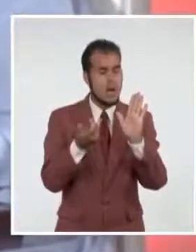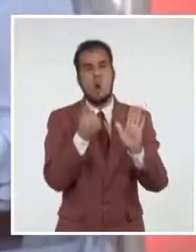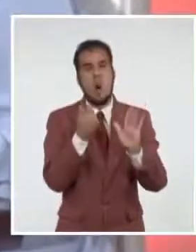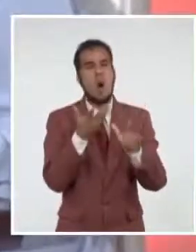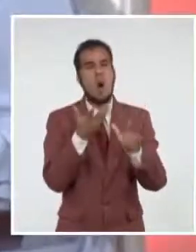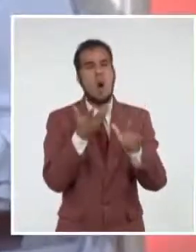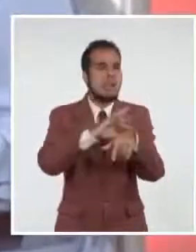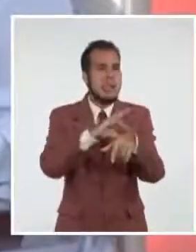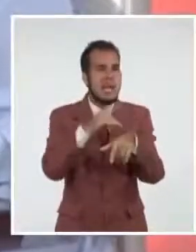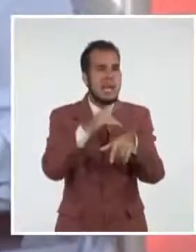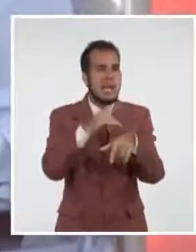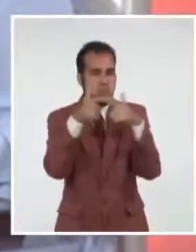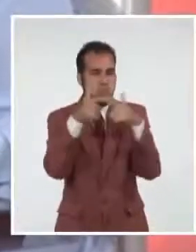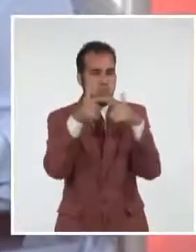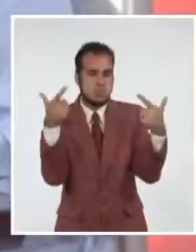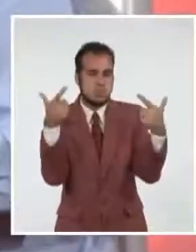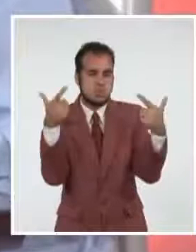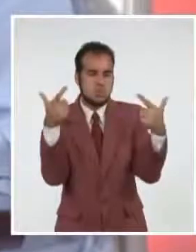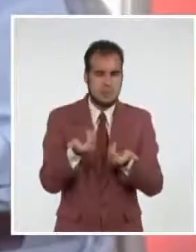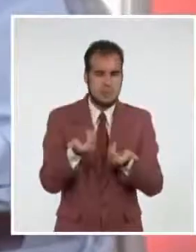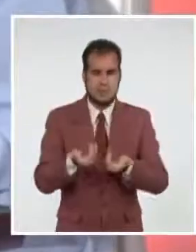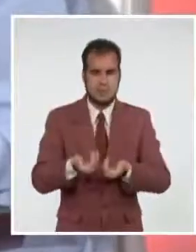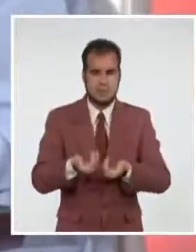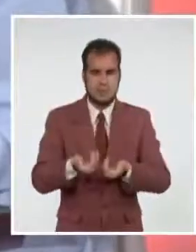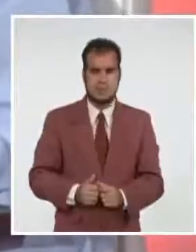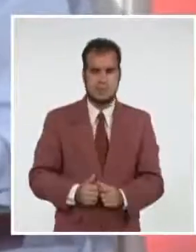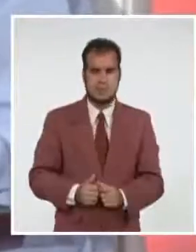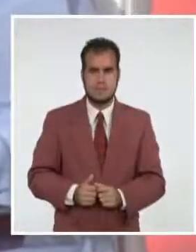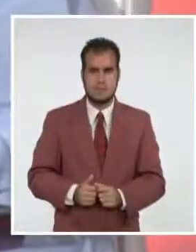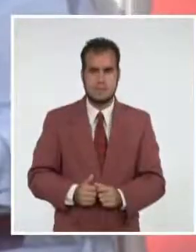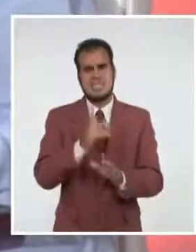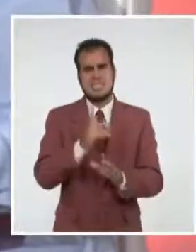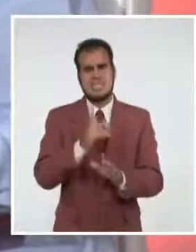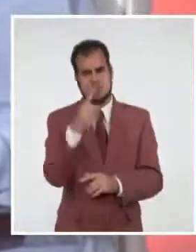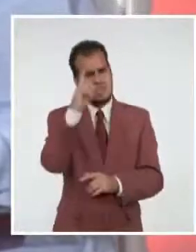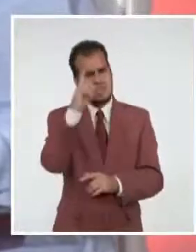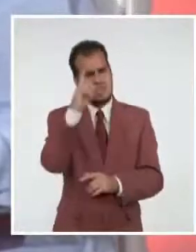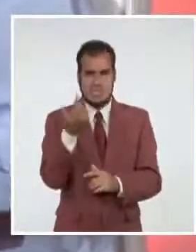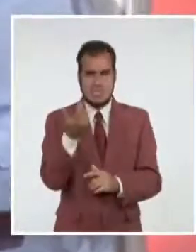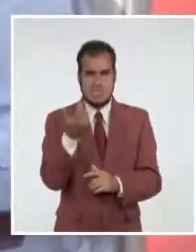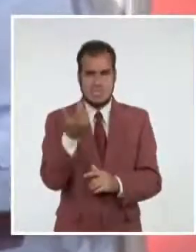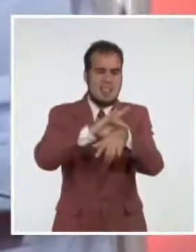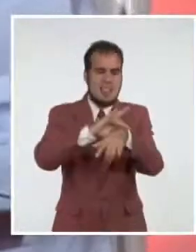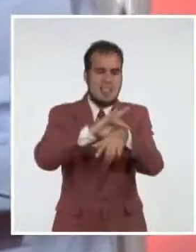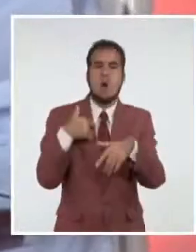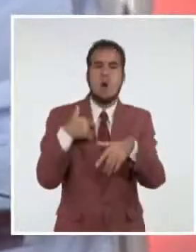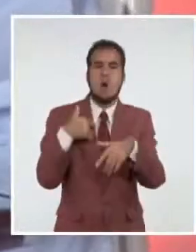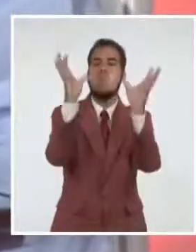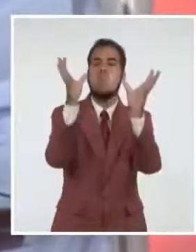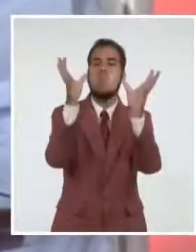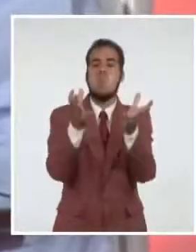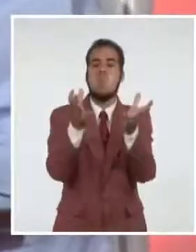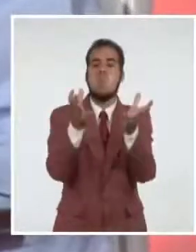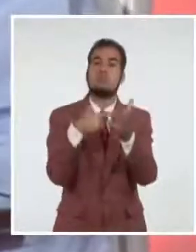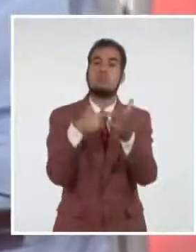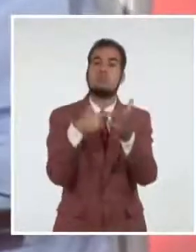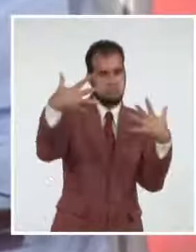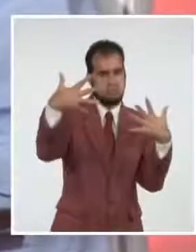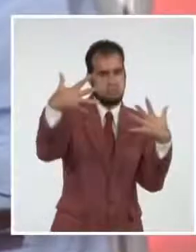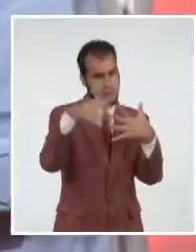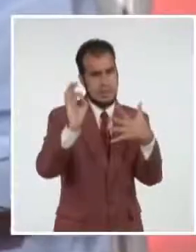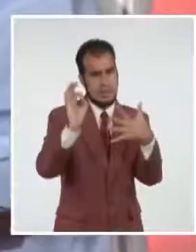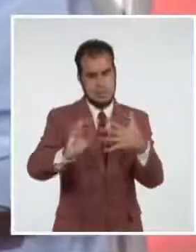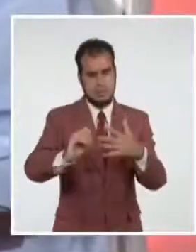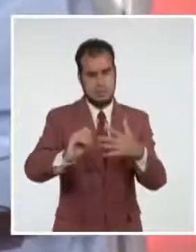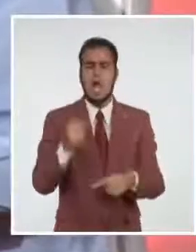consonancia. Están en consonancia con lo que se conoce de la enfermedad en el mundo. O sea, algunos de los aspectos que vamos a evaluar